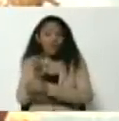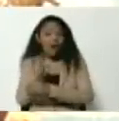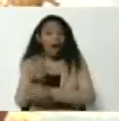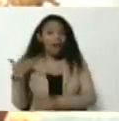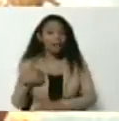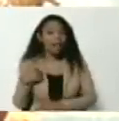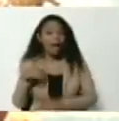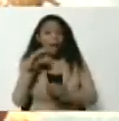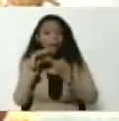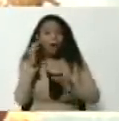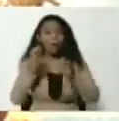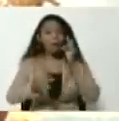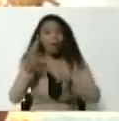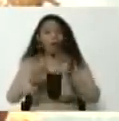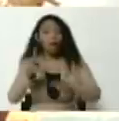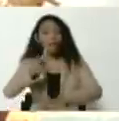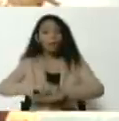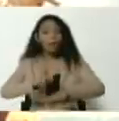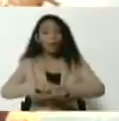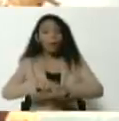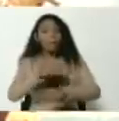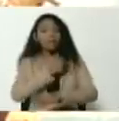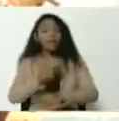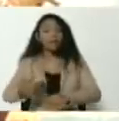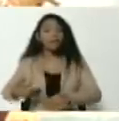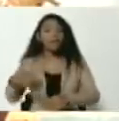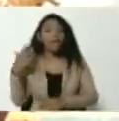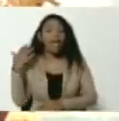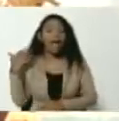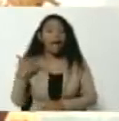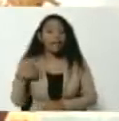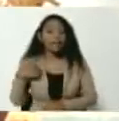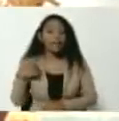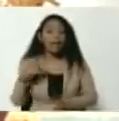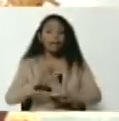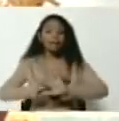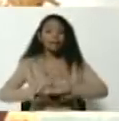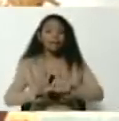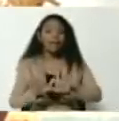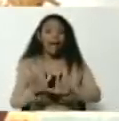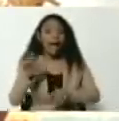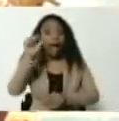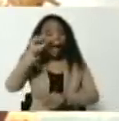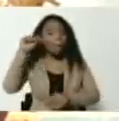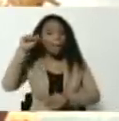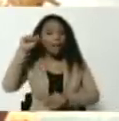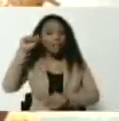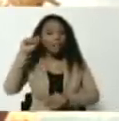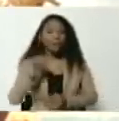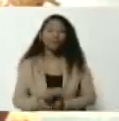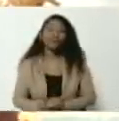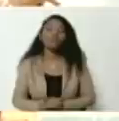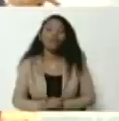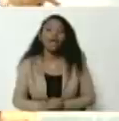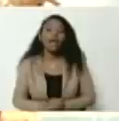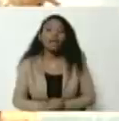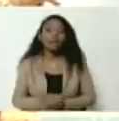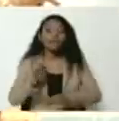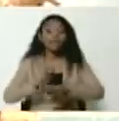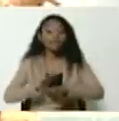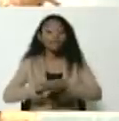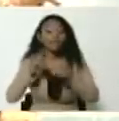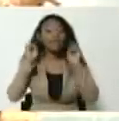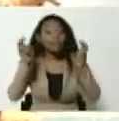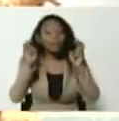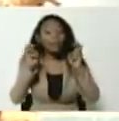hablar con el abogado Vidal, el presidente de Argentina ya era Alberto Fernández. En consecuencia, se